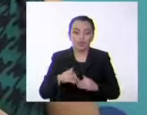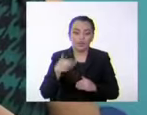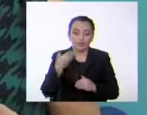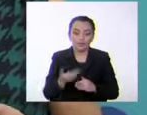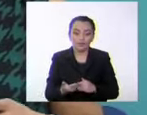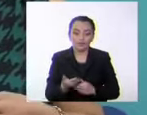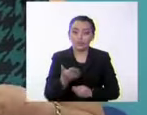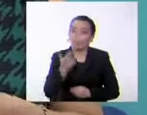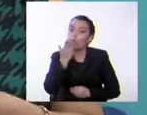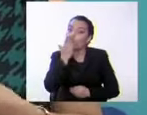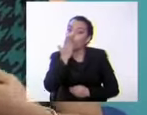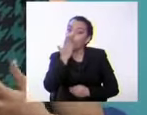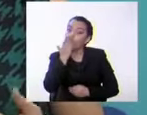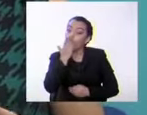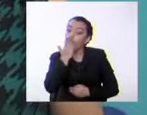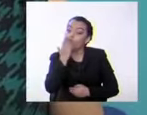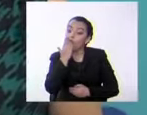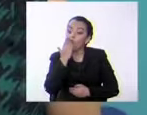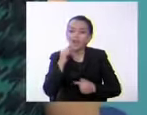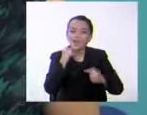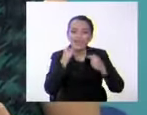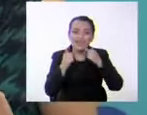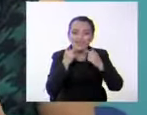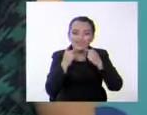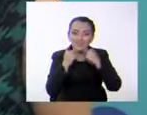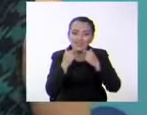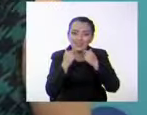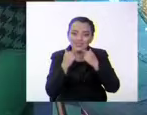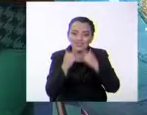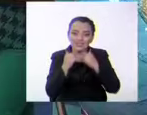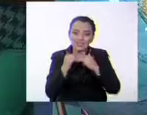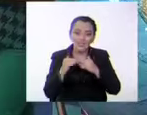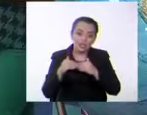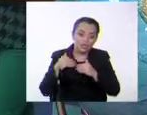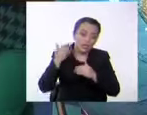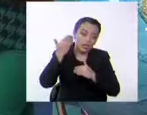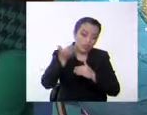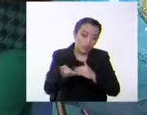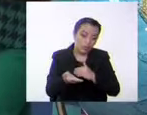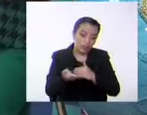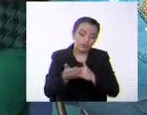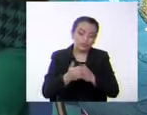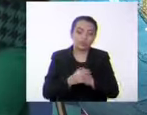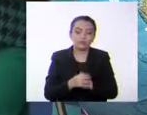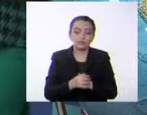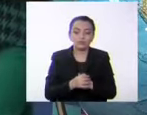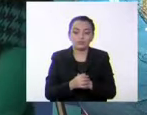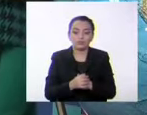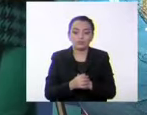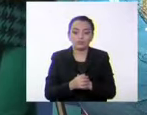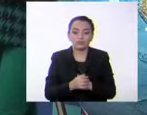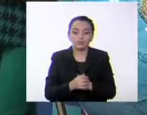indígenas, ¿verdad?, los jefes de las cofradías, y aparte de eso tenemos los esclavos,